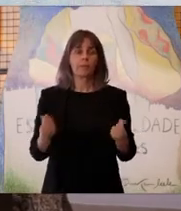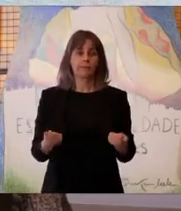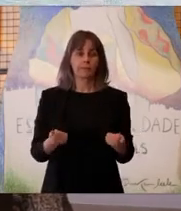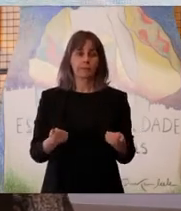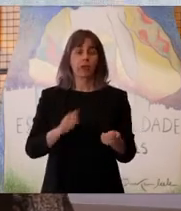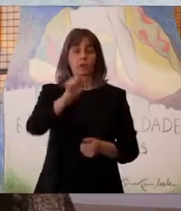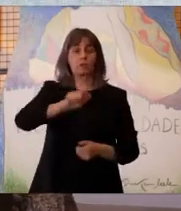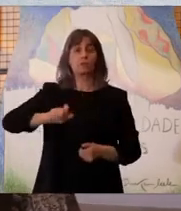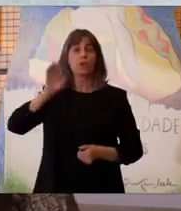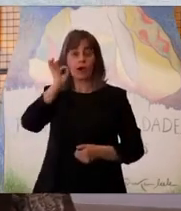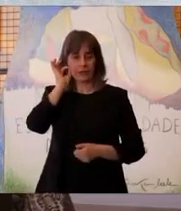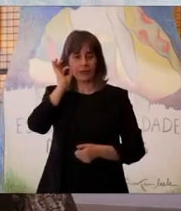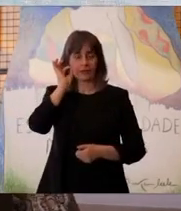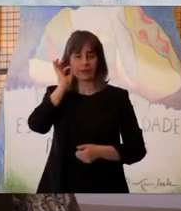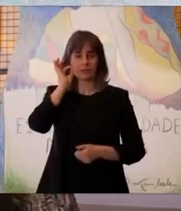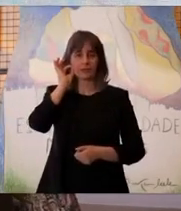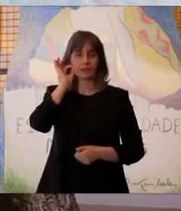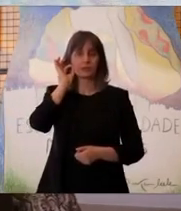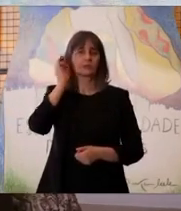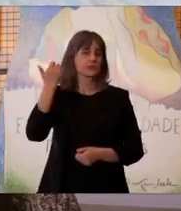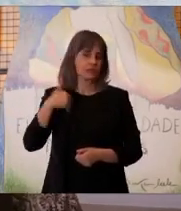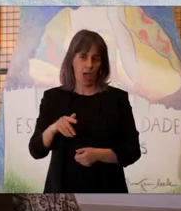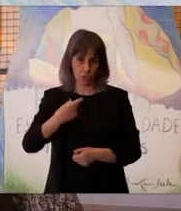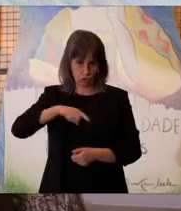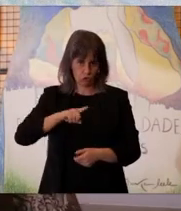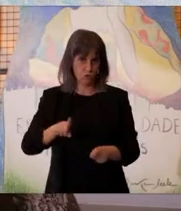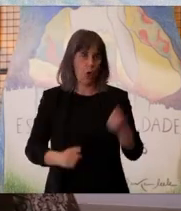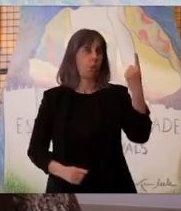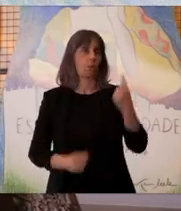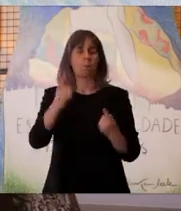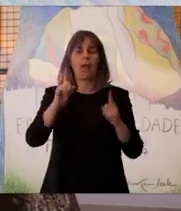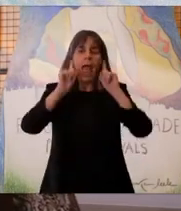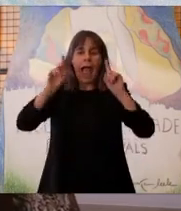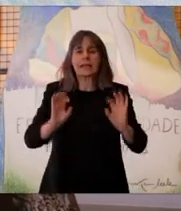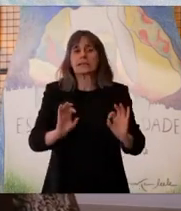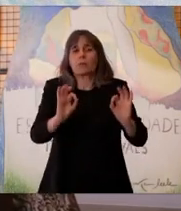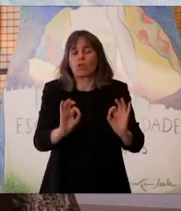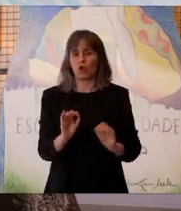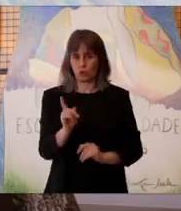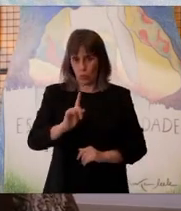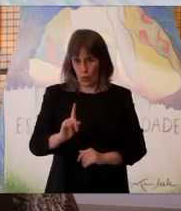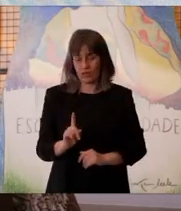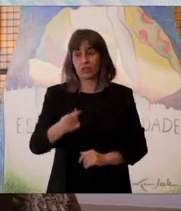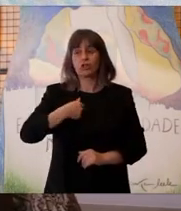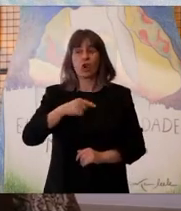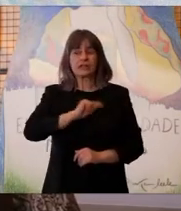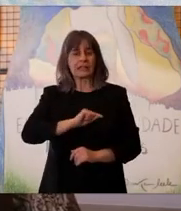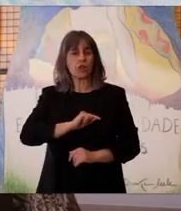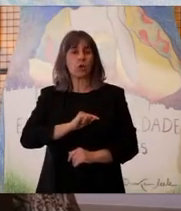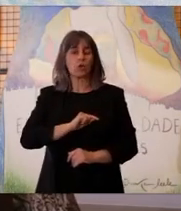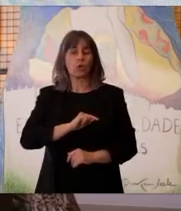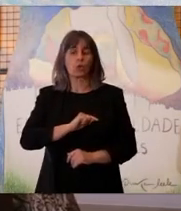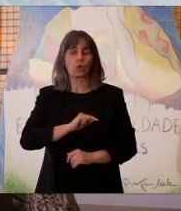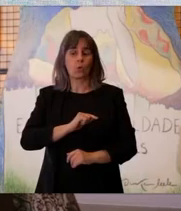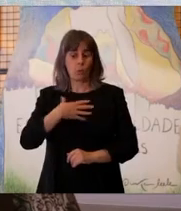las mujeres decía antes que ya que ya no somos absolutamente una excepción yo tengo la sensación y lo hemos comentado aquí muchas de que podemos entrar